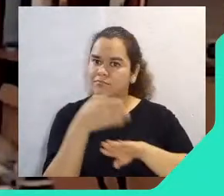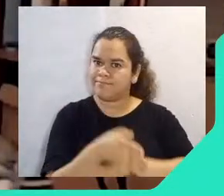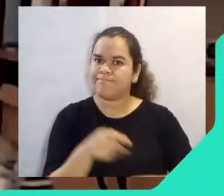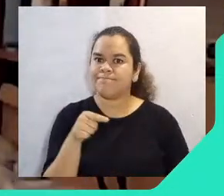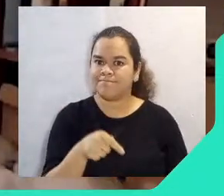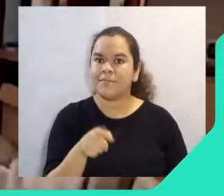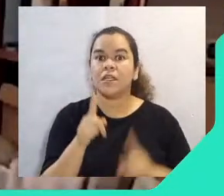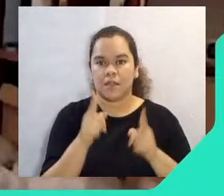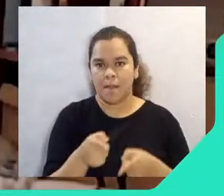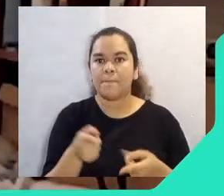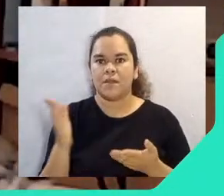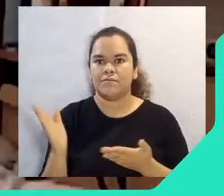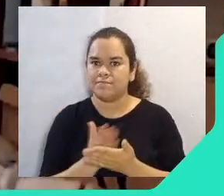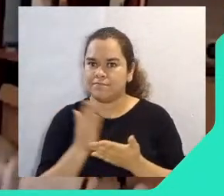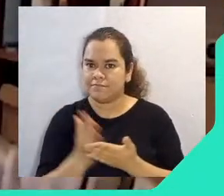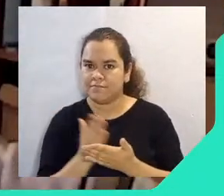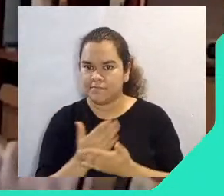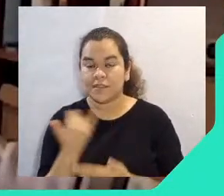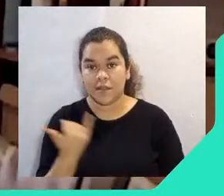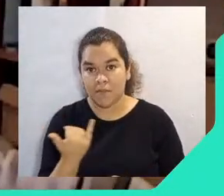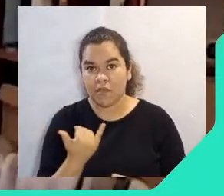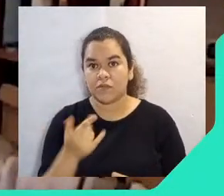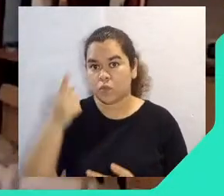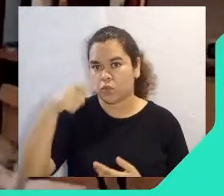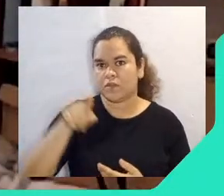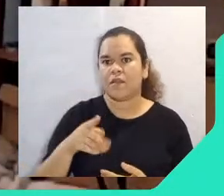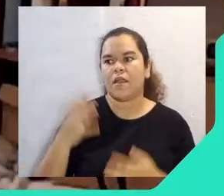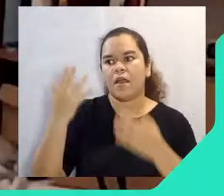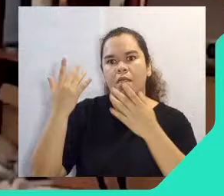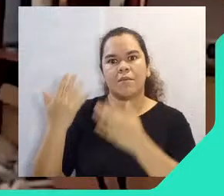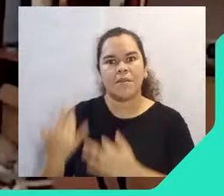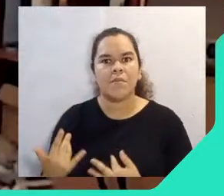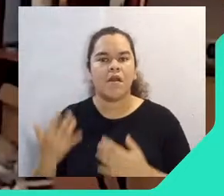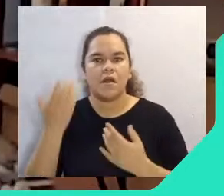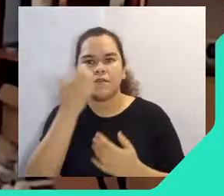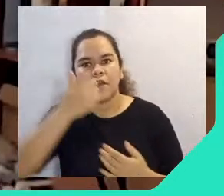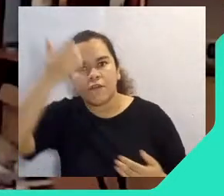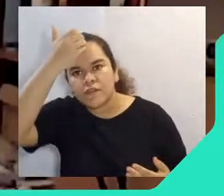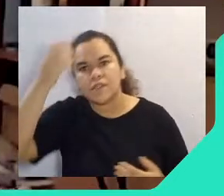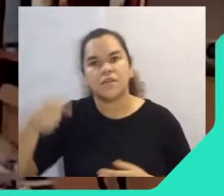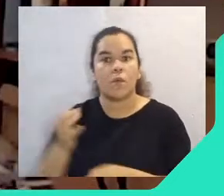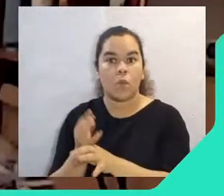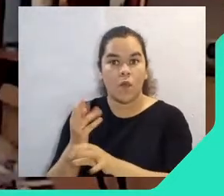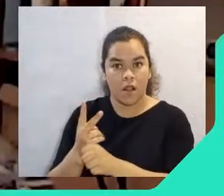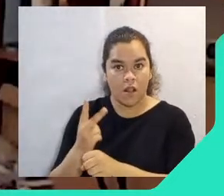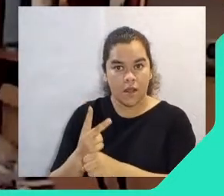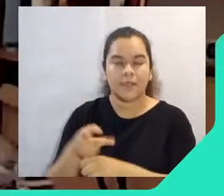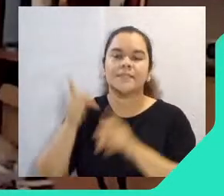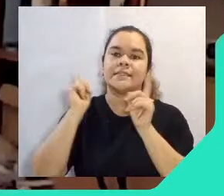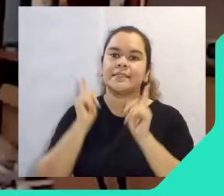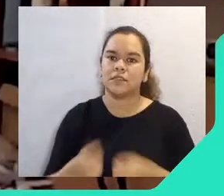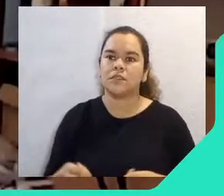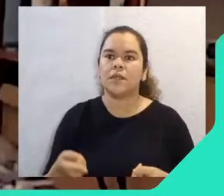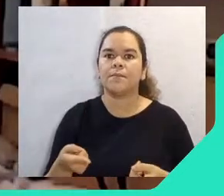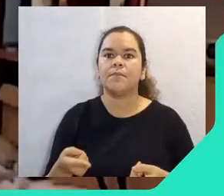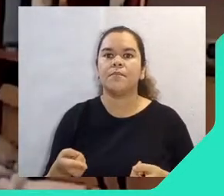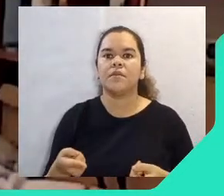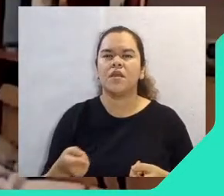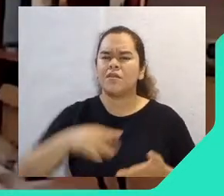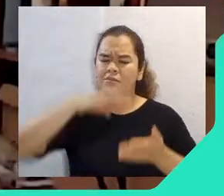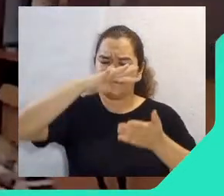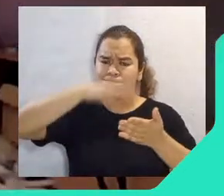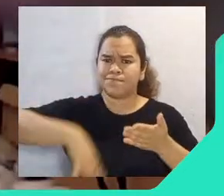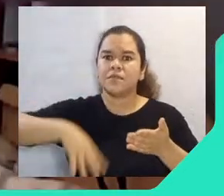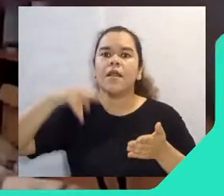un repaso precisamente, digamos, de lo que ustedes deben saber del secundario, de matemática, de física, también de procesamiento de textos,